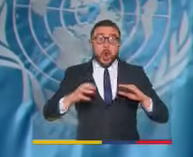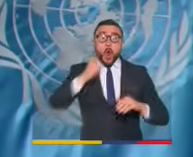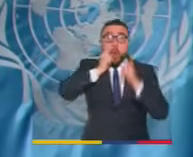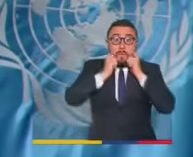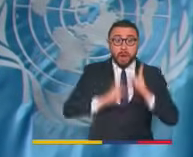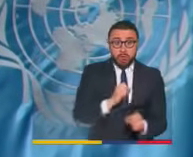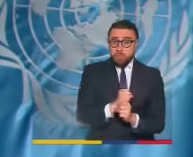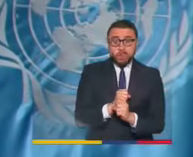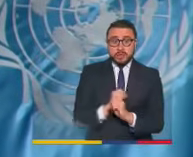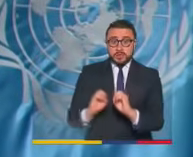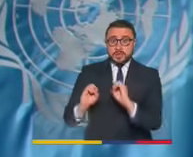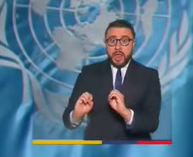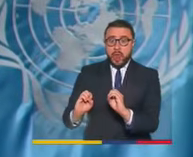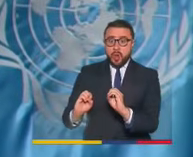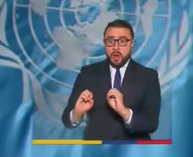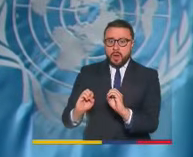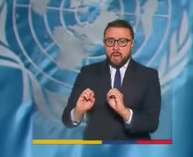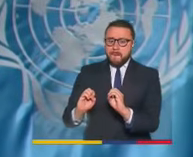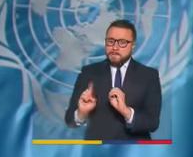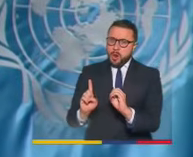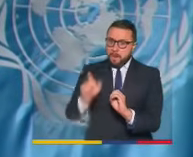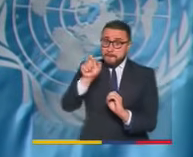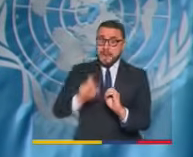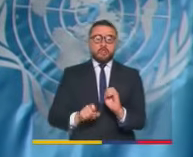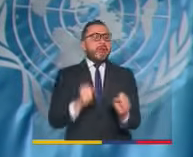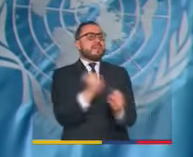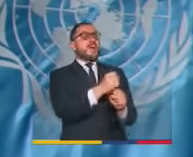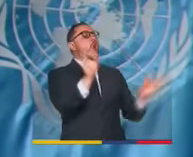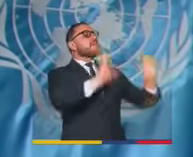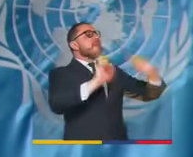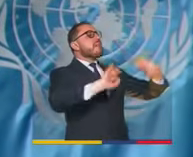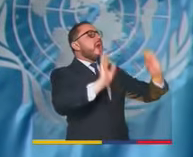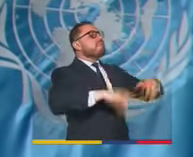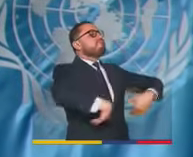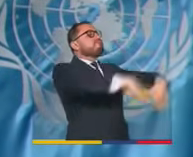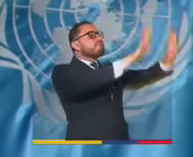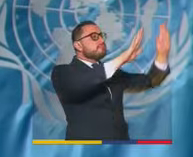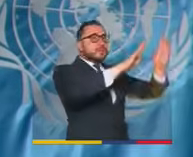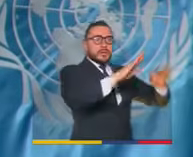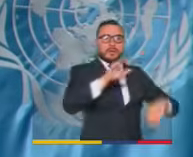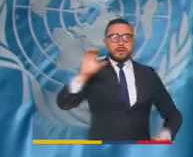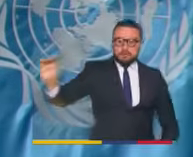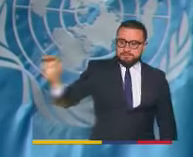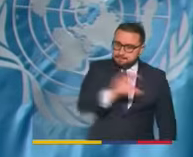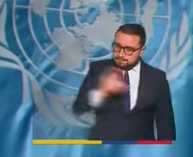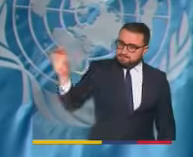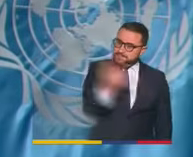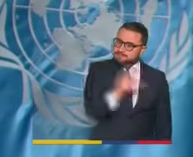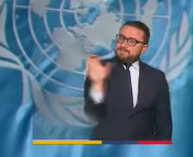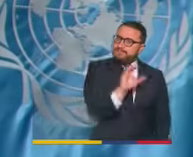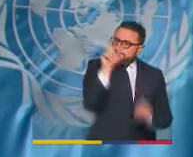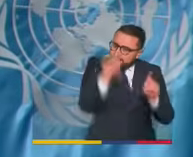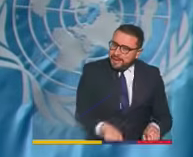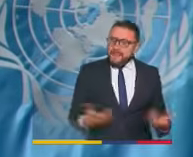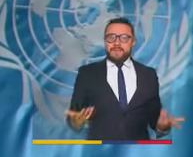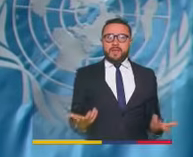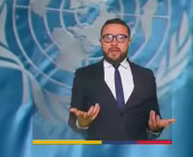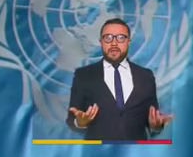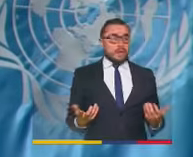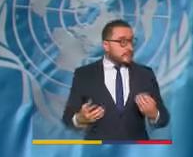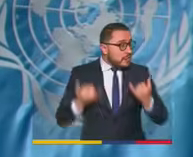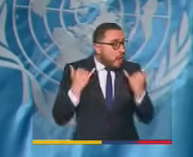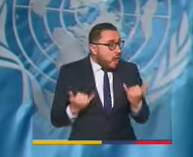quien sale despedido del trabajo, en la expansión de una inteligencia artificial con cantidad